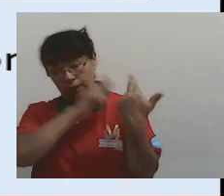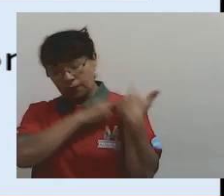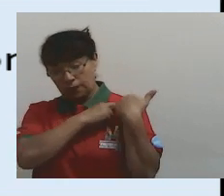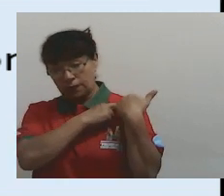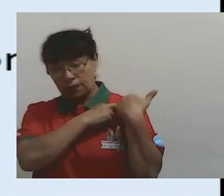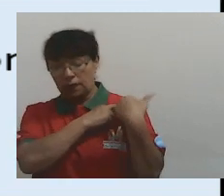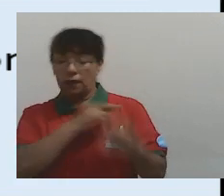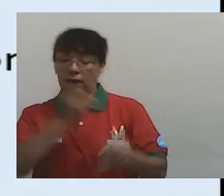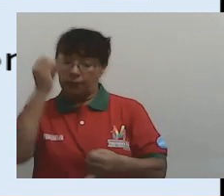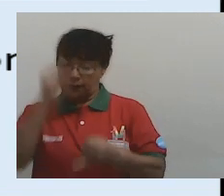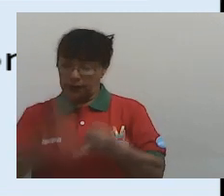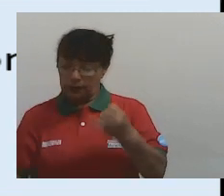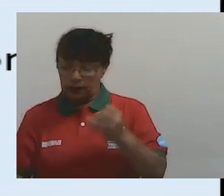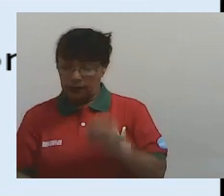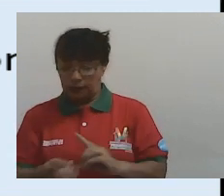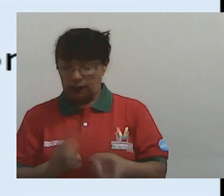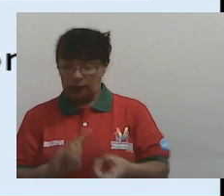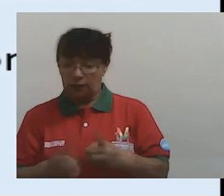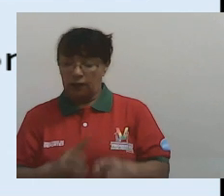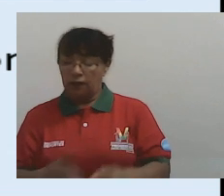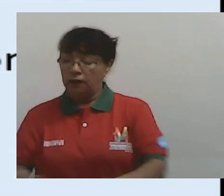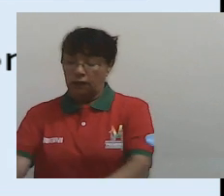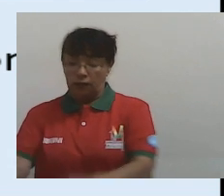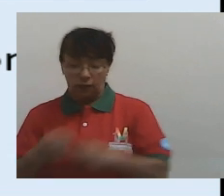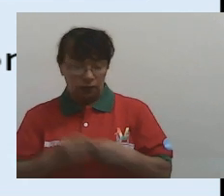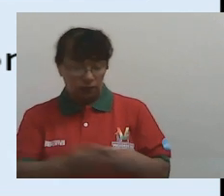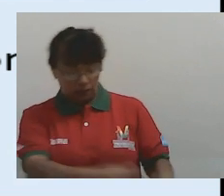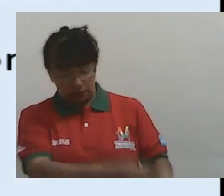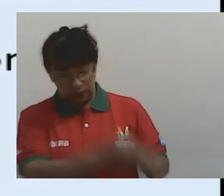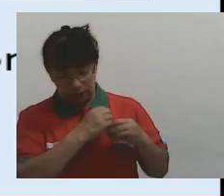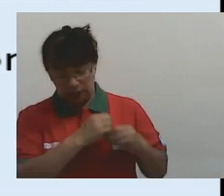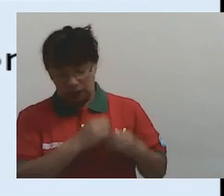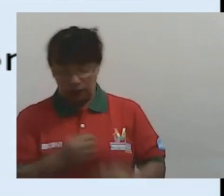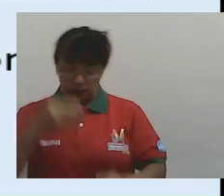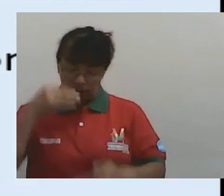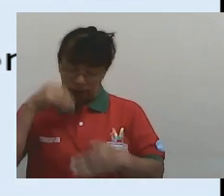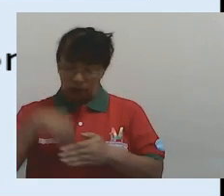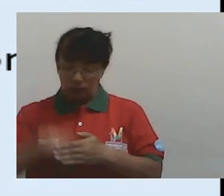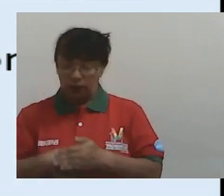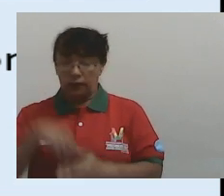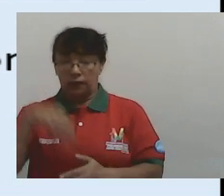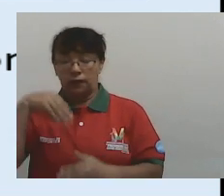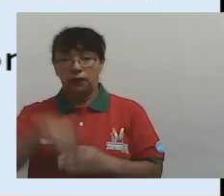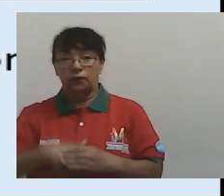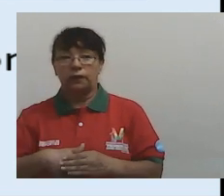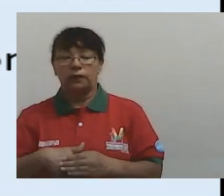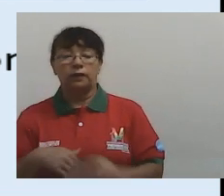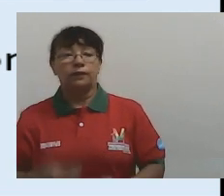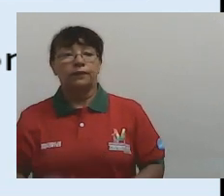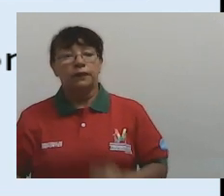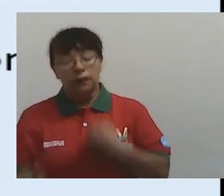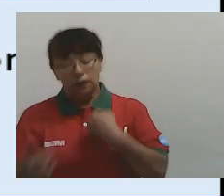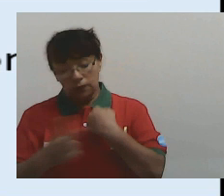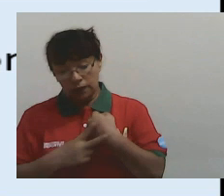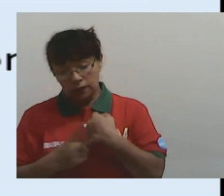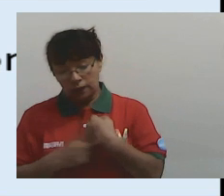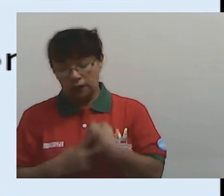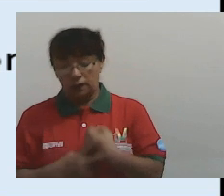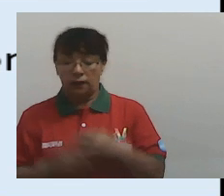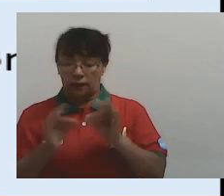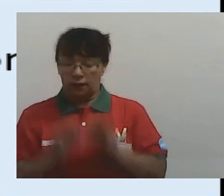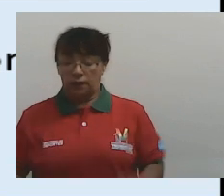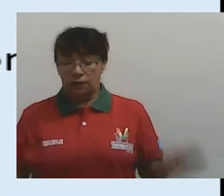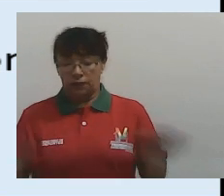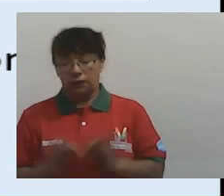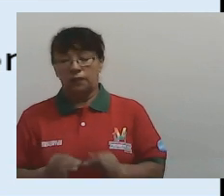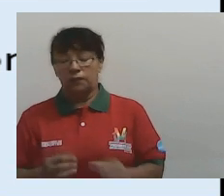al final de la jornada de levantar toda su estación y guardar el material. Es importante para no equivocarse